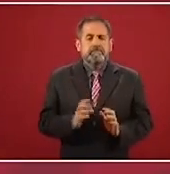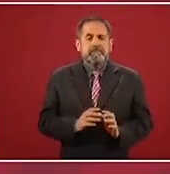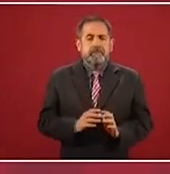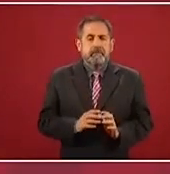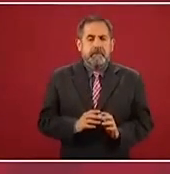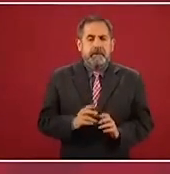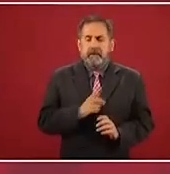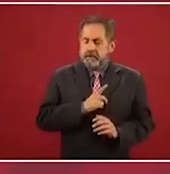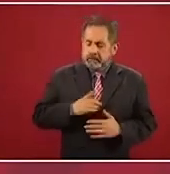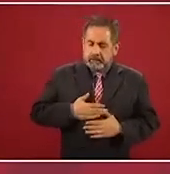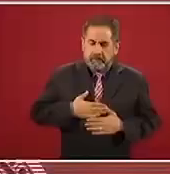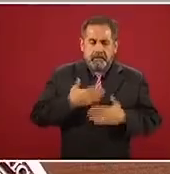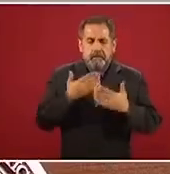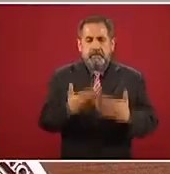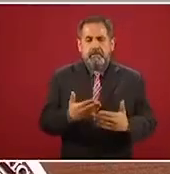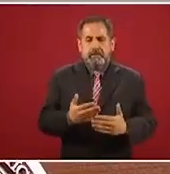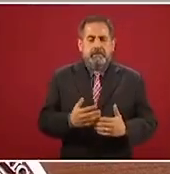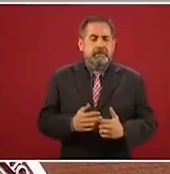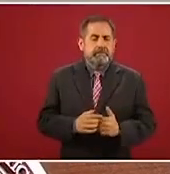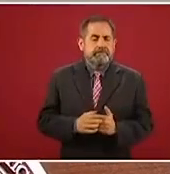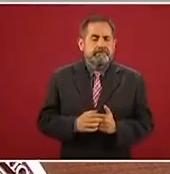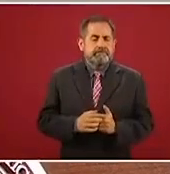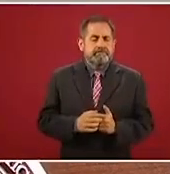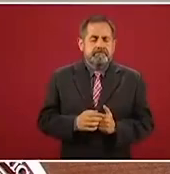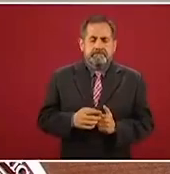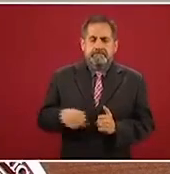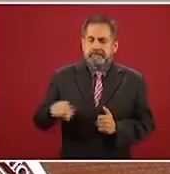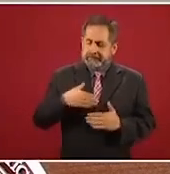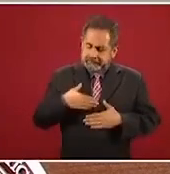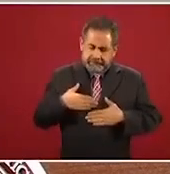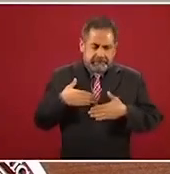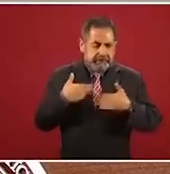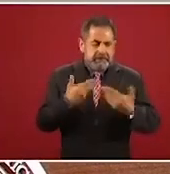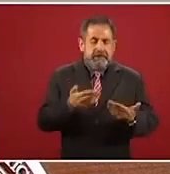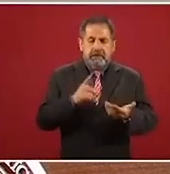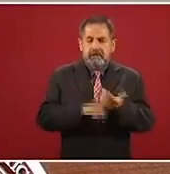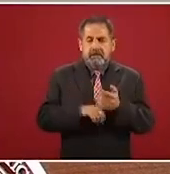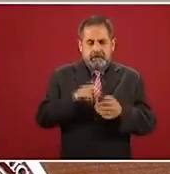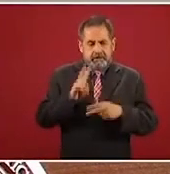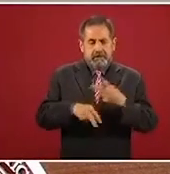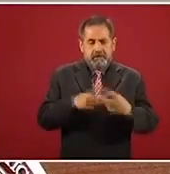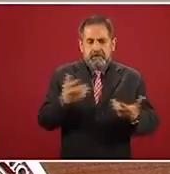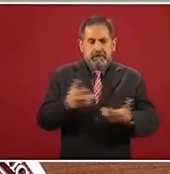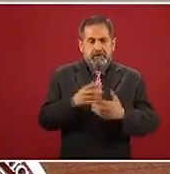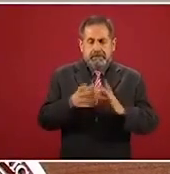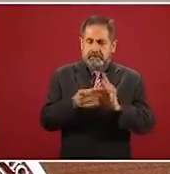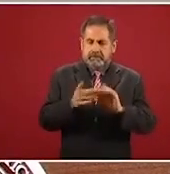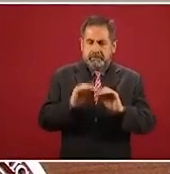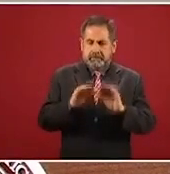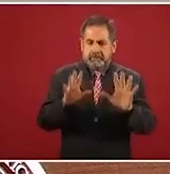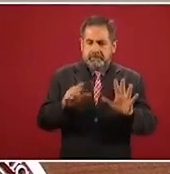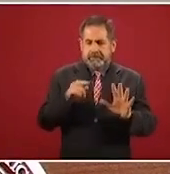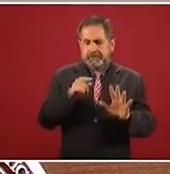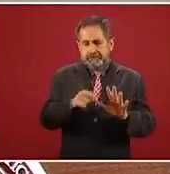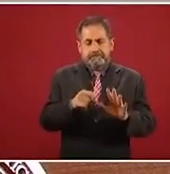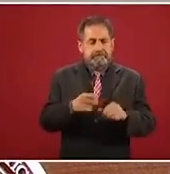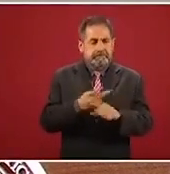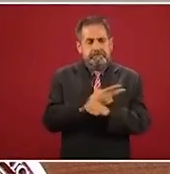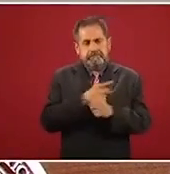tener confianza en que se va a esclarecer lo